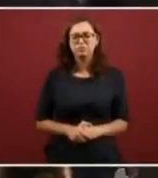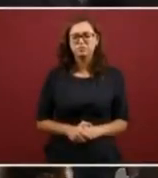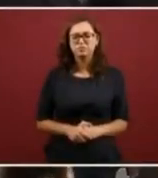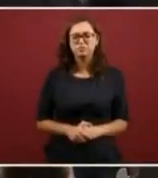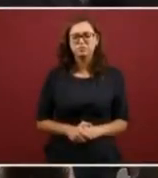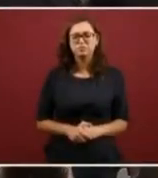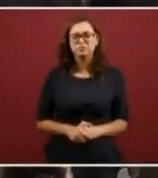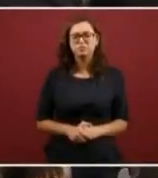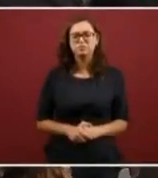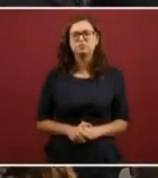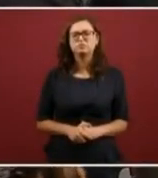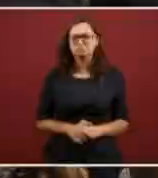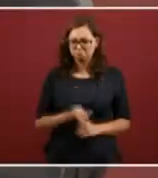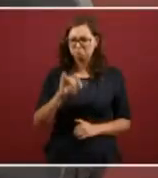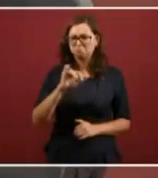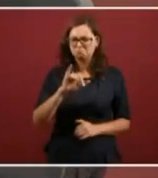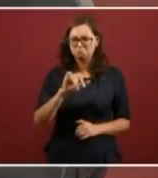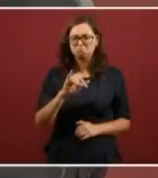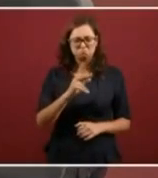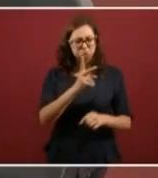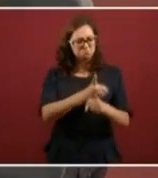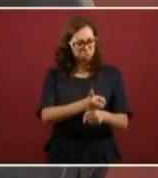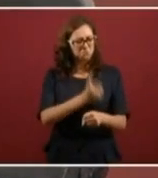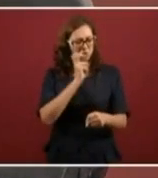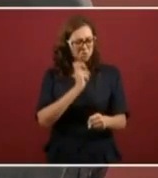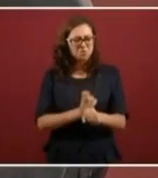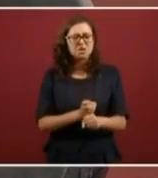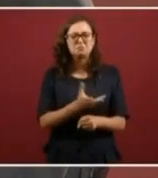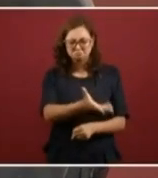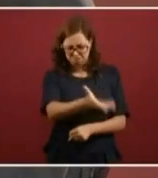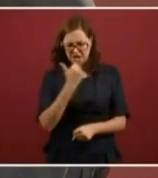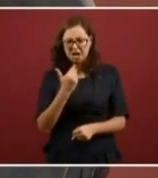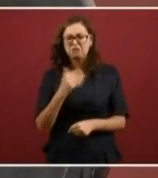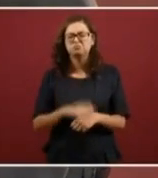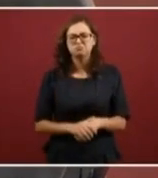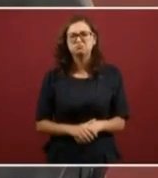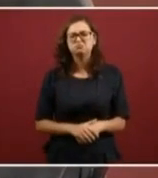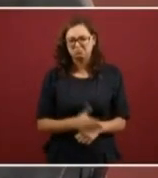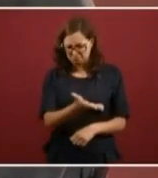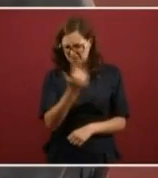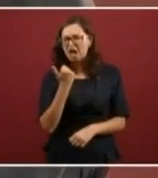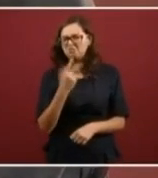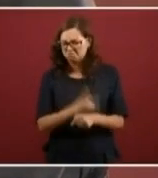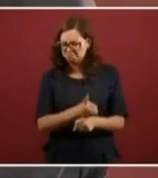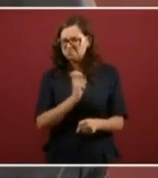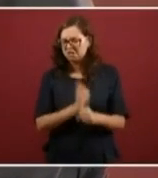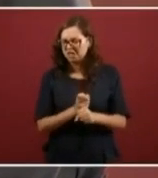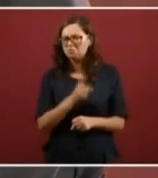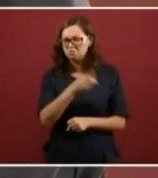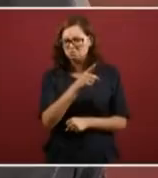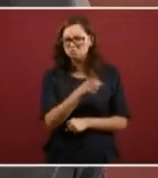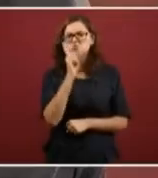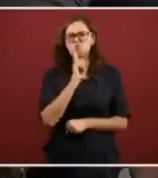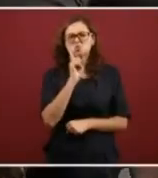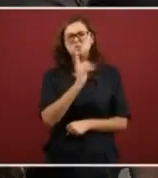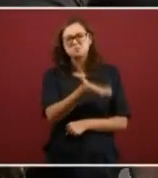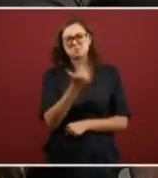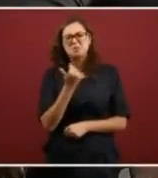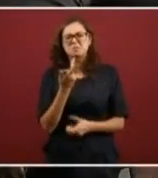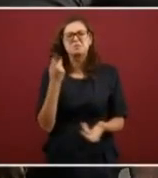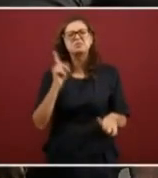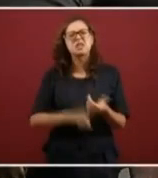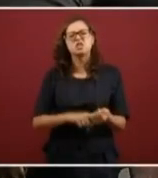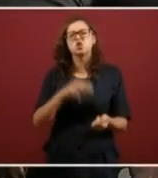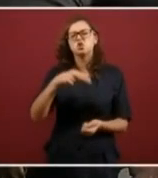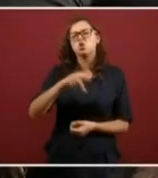Vamos a invitarla a que explique, ¿sí?, qué está pasando en